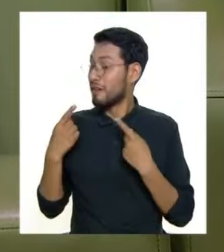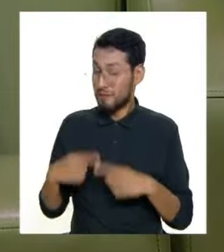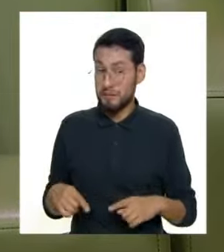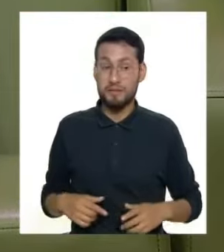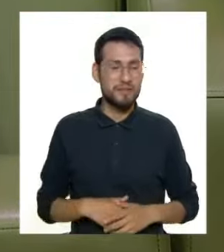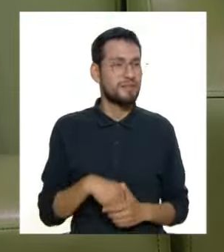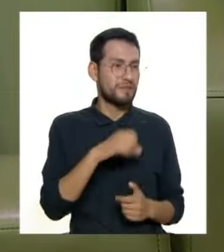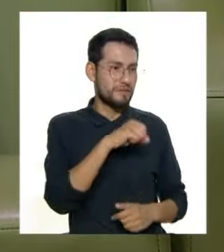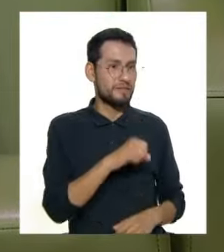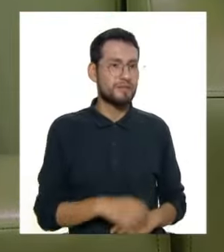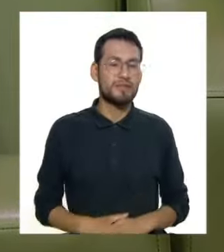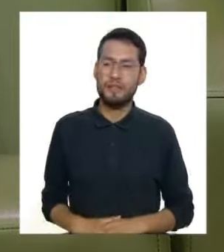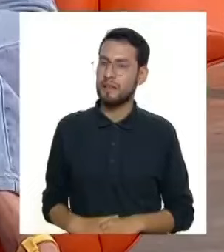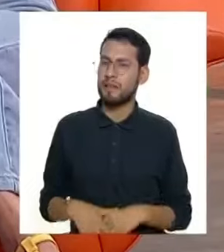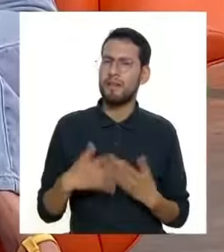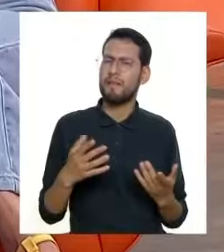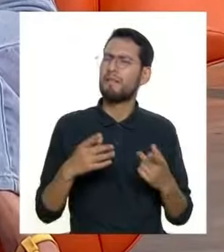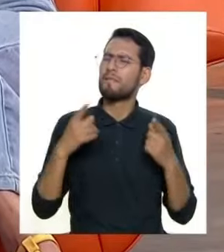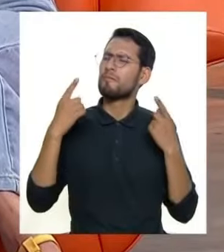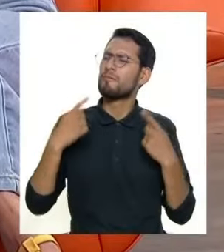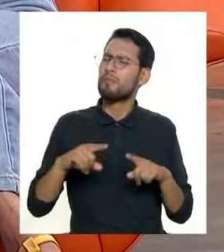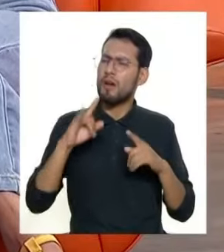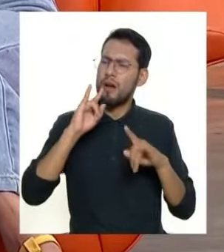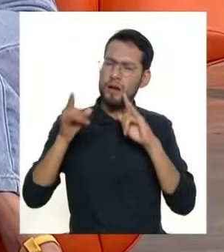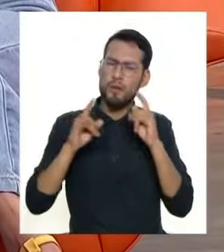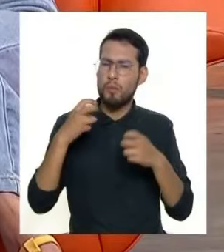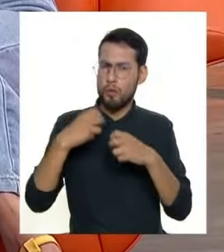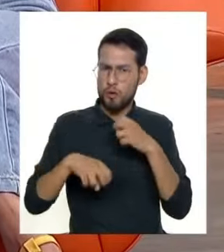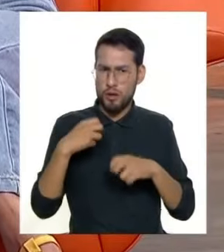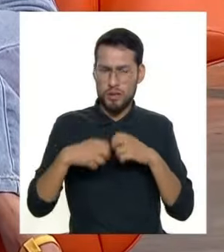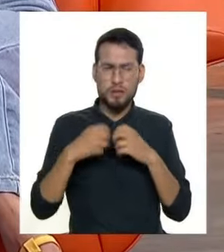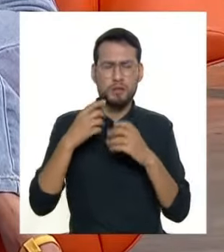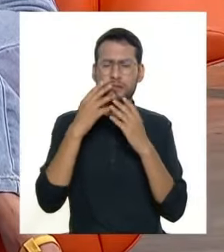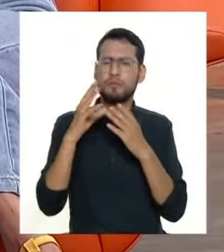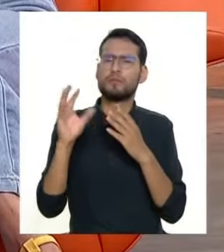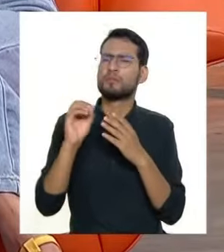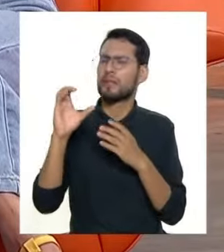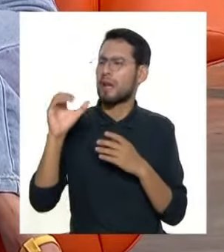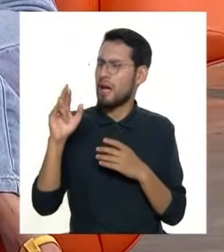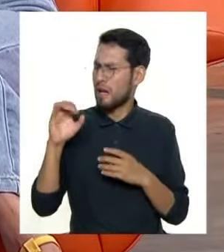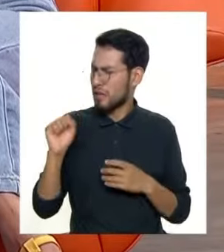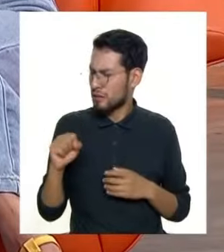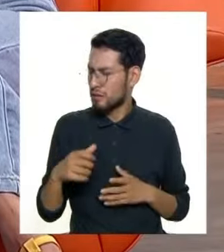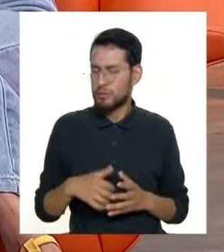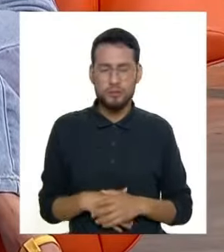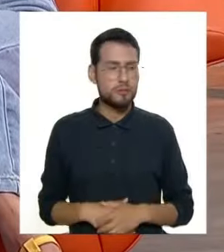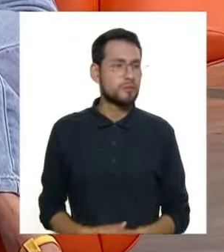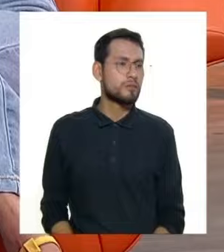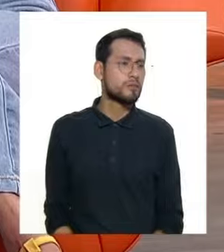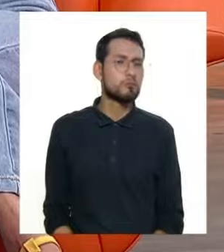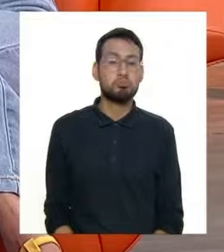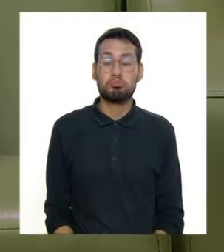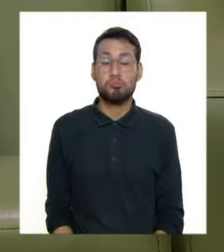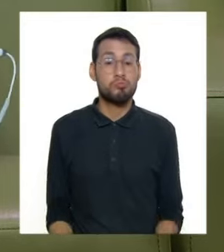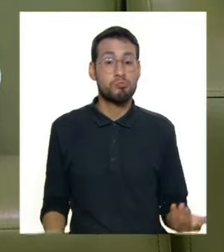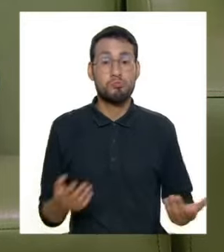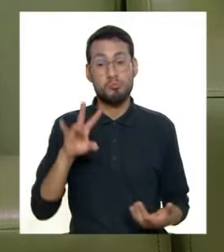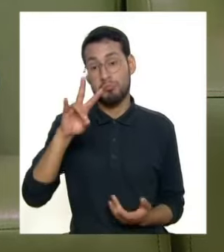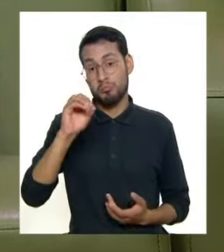Claro. ¿Las pérdidas usualmente son más por problemas periodontales o por caries? En realidad es